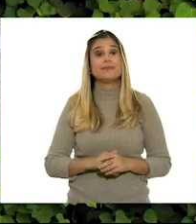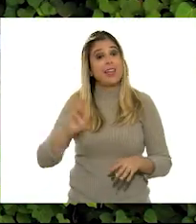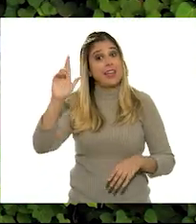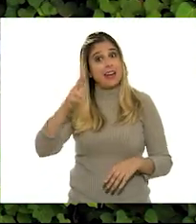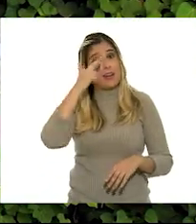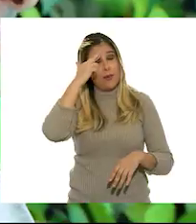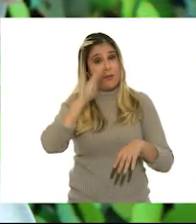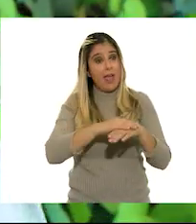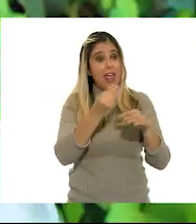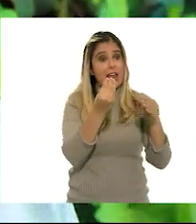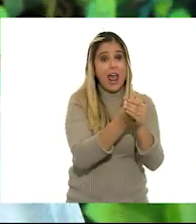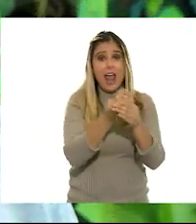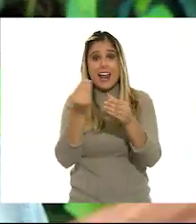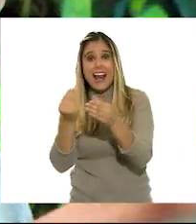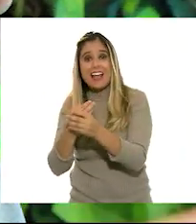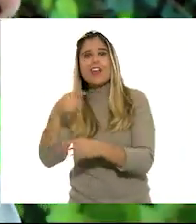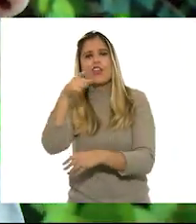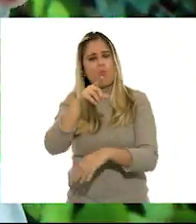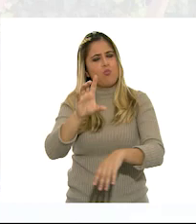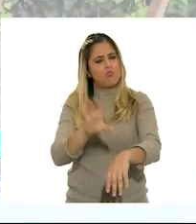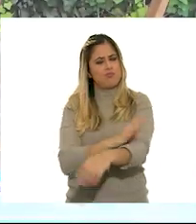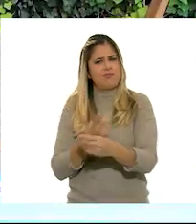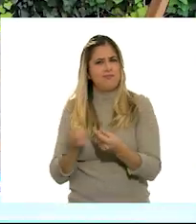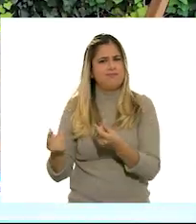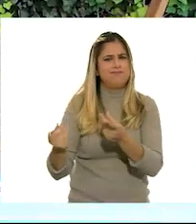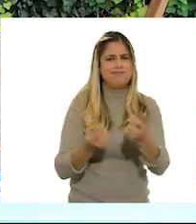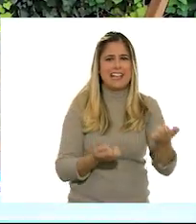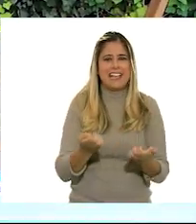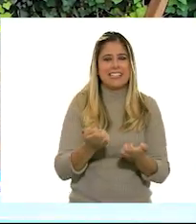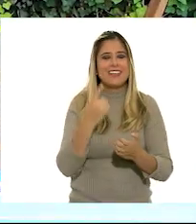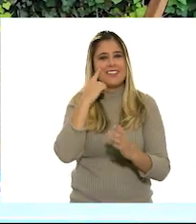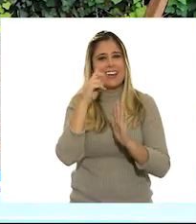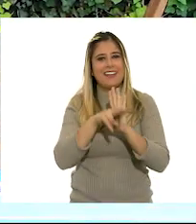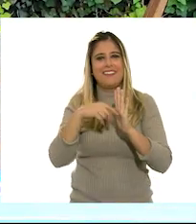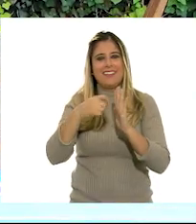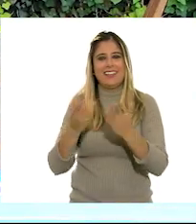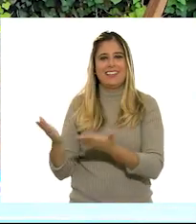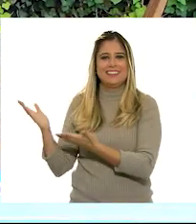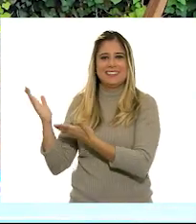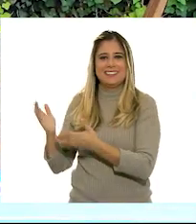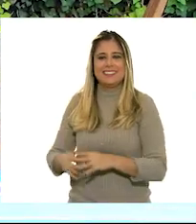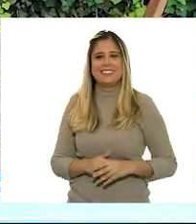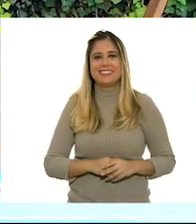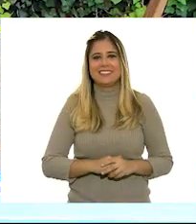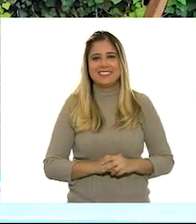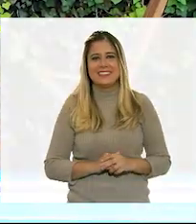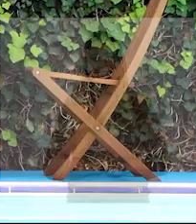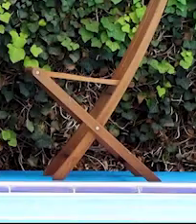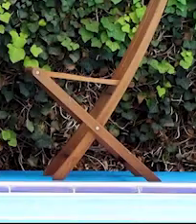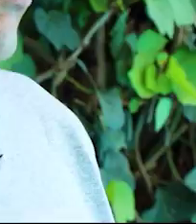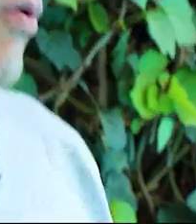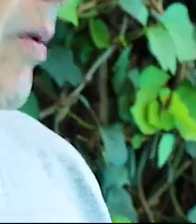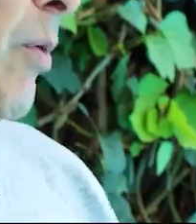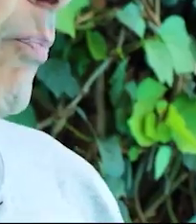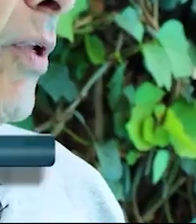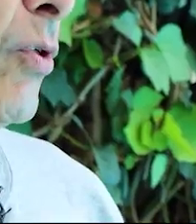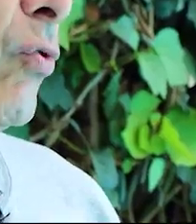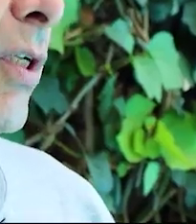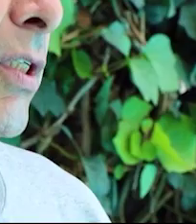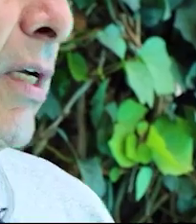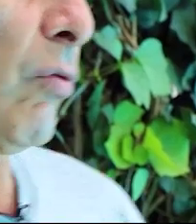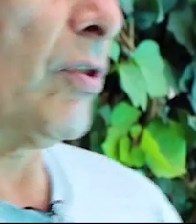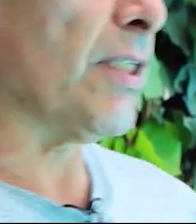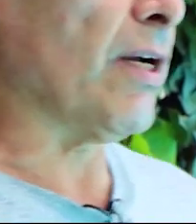Recuerda, entre clase y clase, activa tu cuerpo. ¿Qué vamos a hacer ahora? Vamos a hacer unos fondos. Un fondo estático en el cual